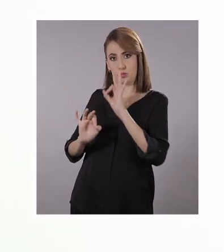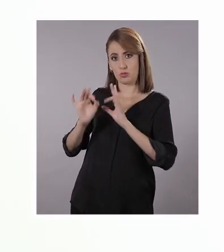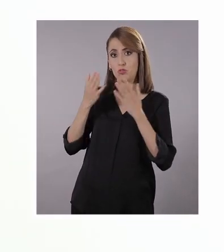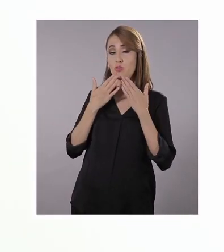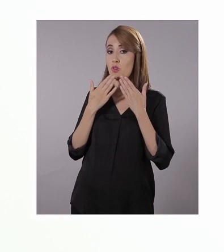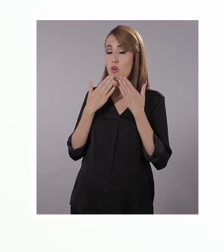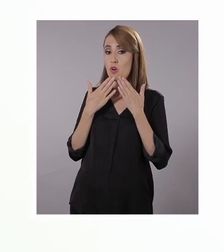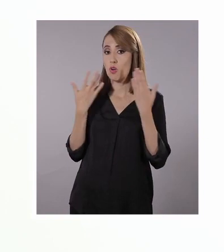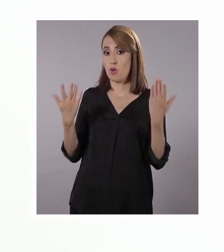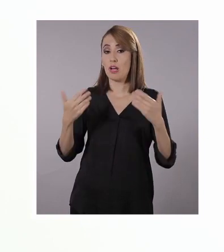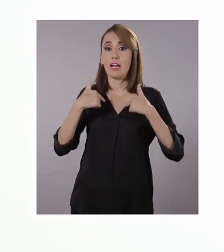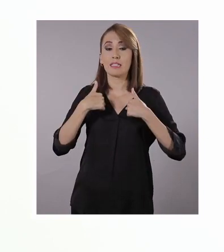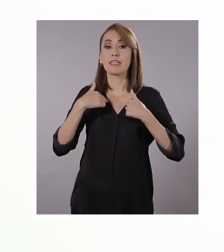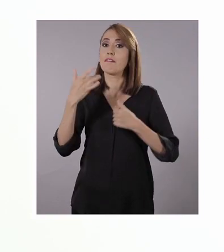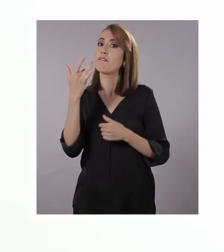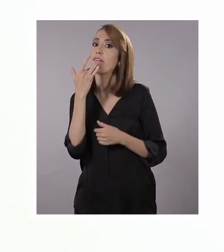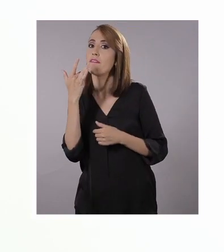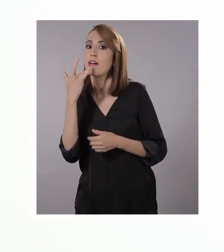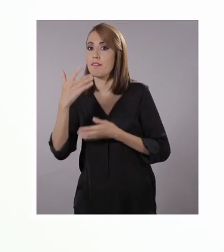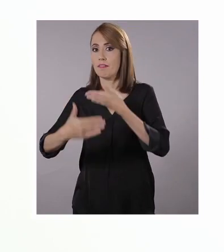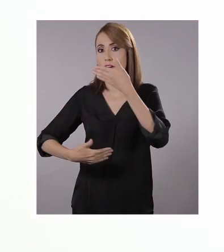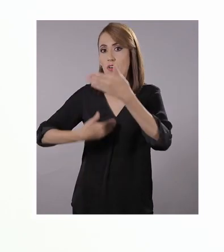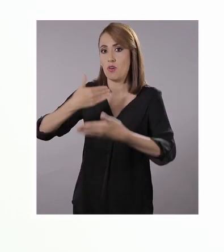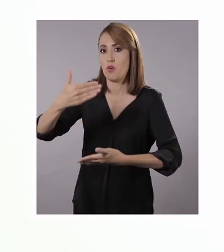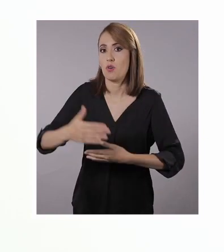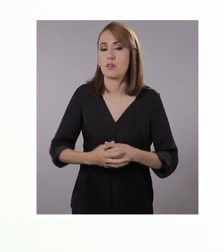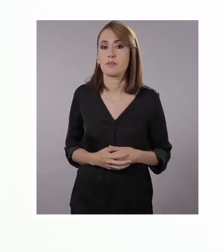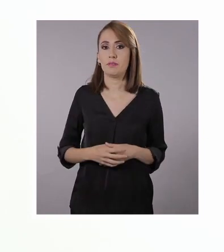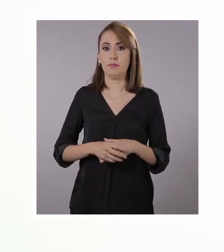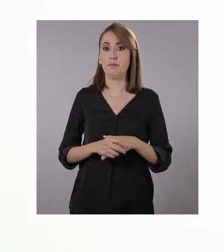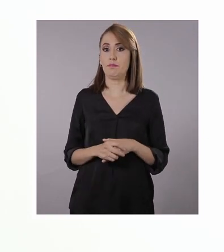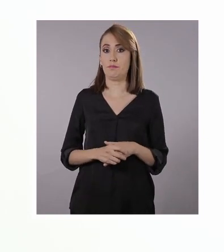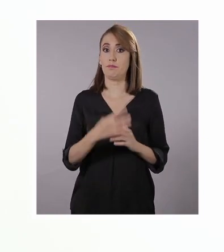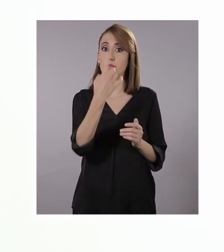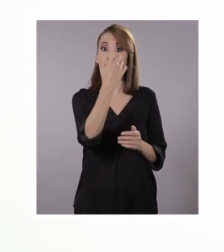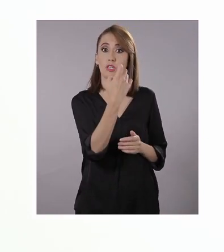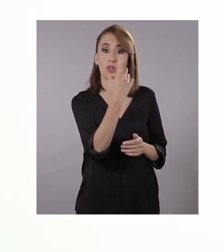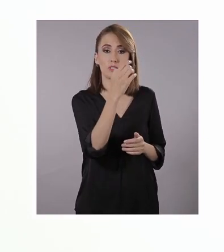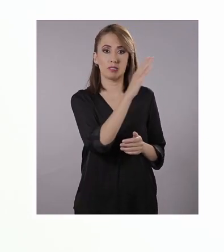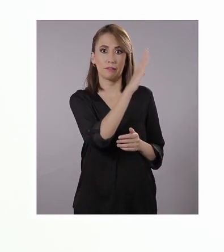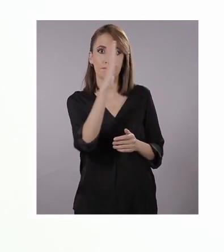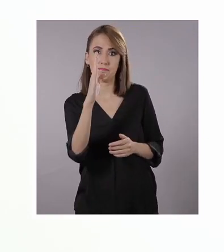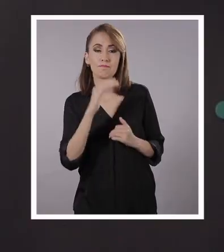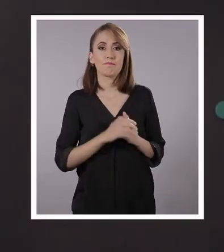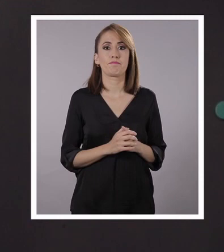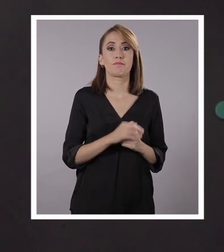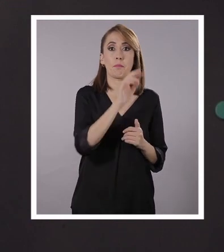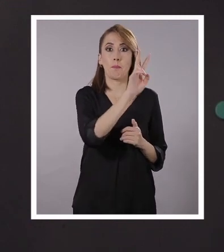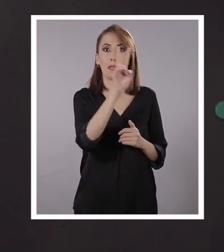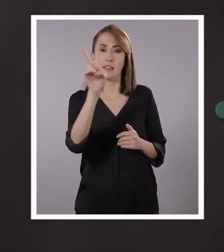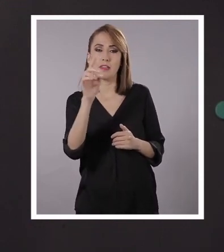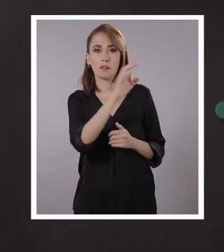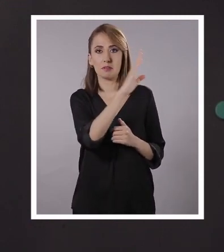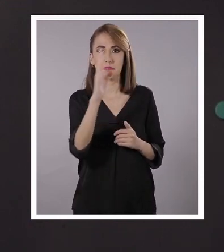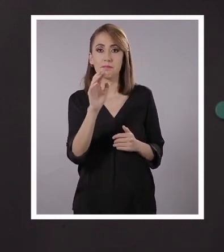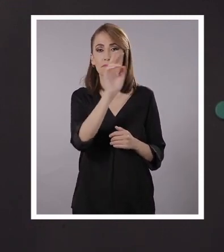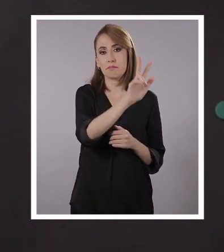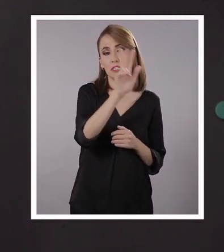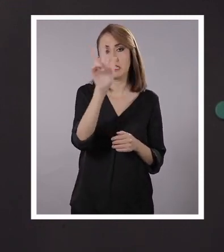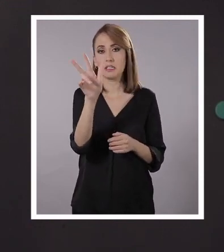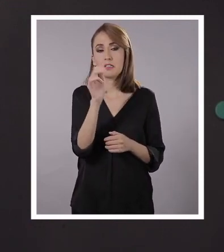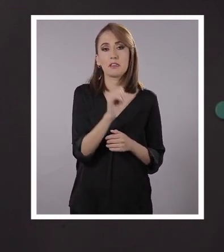bien, entonces vamos con esta, una de mis sucesiones favoritas. Ya vas a ver por qué. 11,